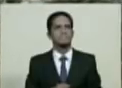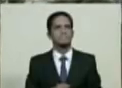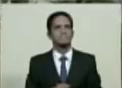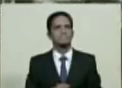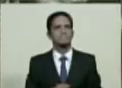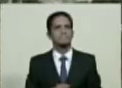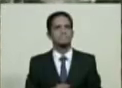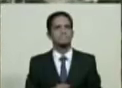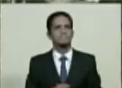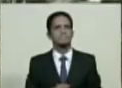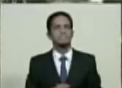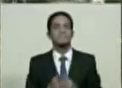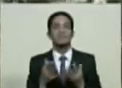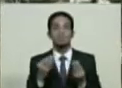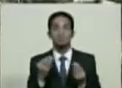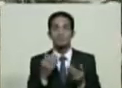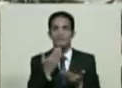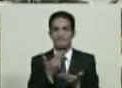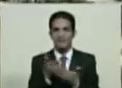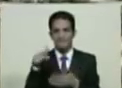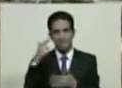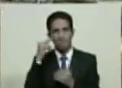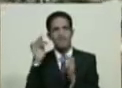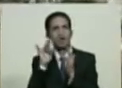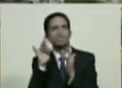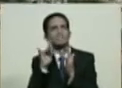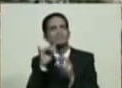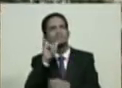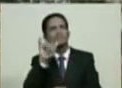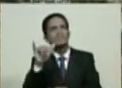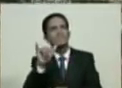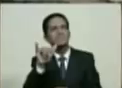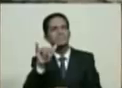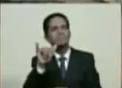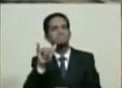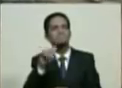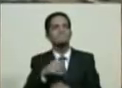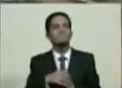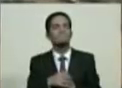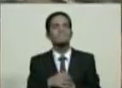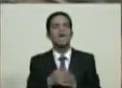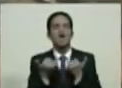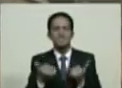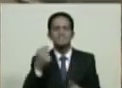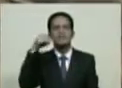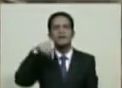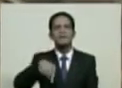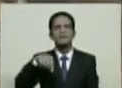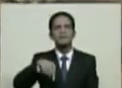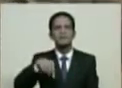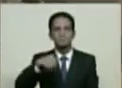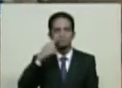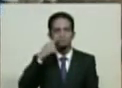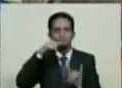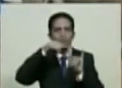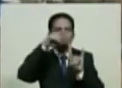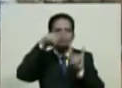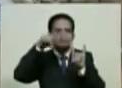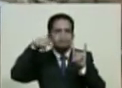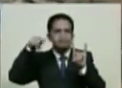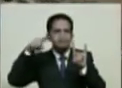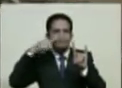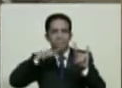Muchísimas gracias, Barry, por este contacto informativo. Específicamente nos encontramos en la subestación Las Peonías en